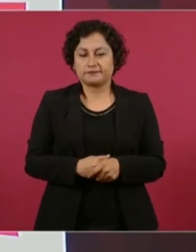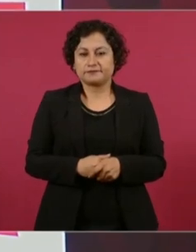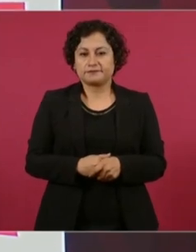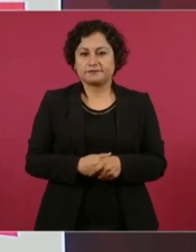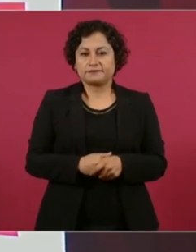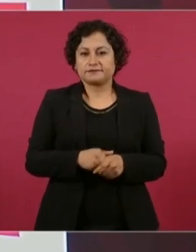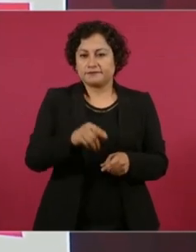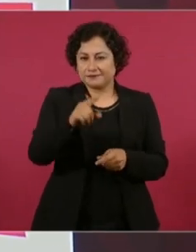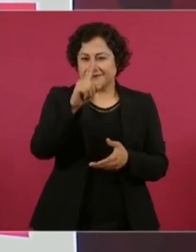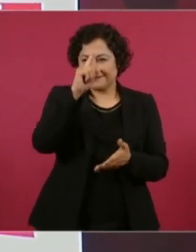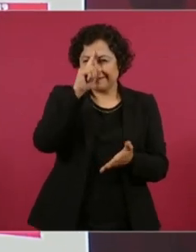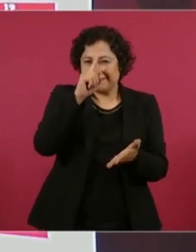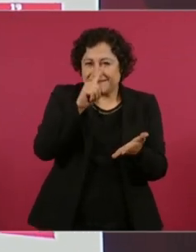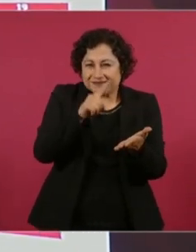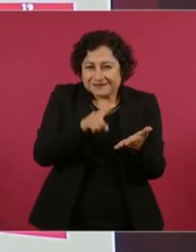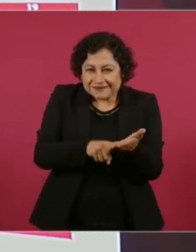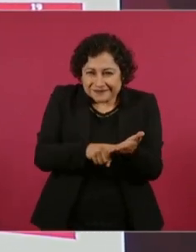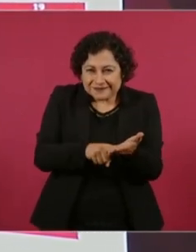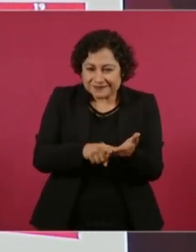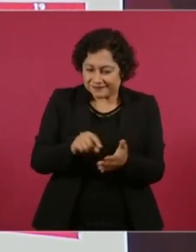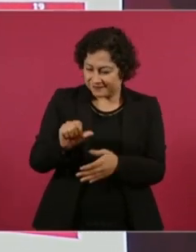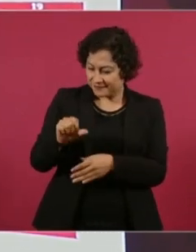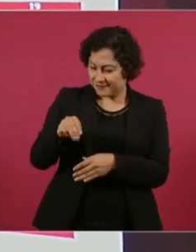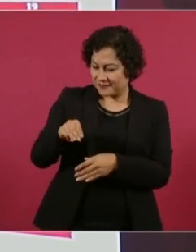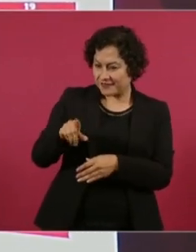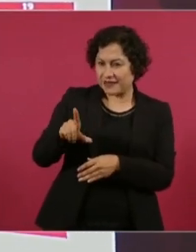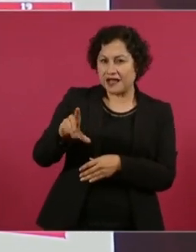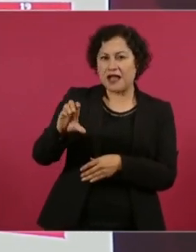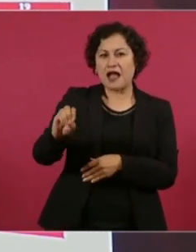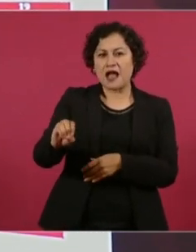AMLO narcotraficante.